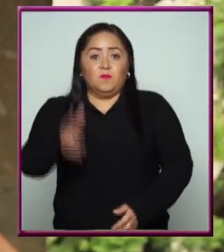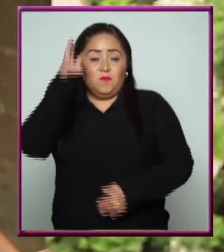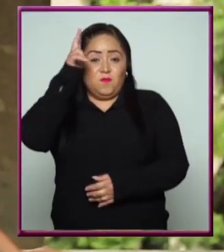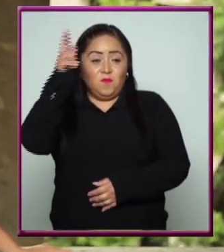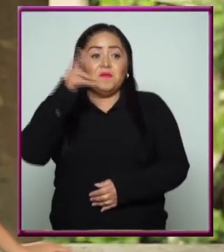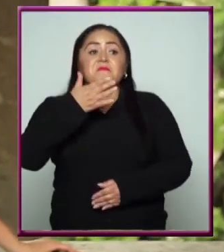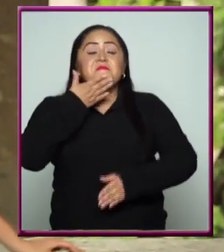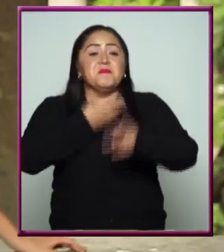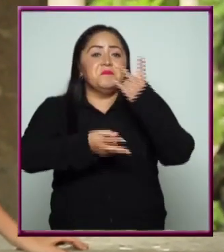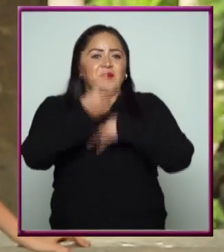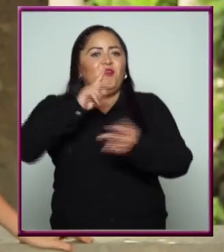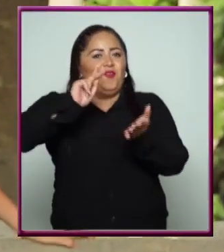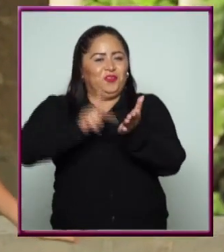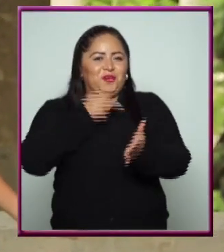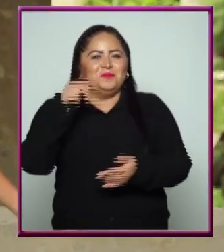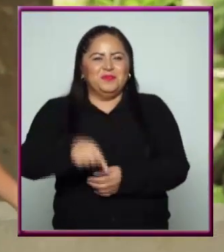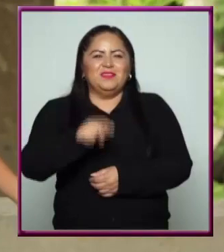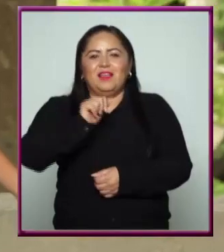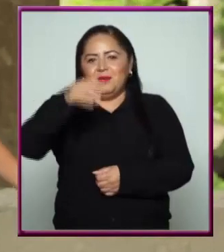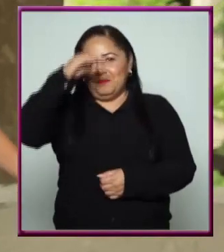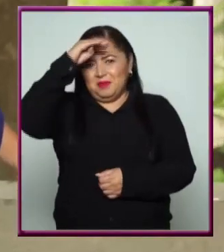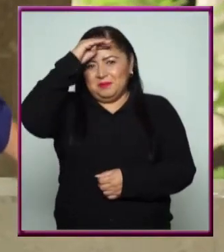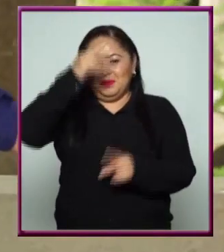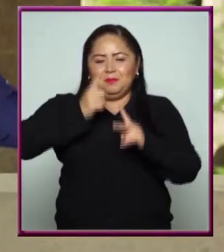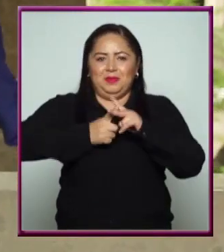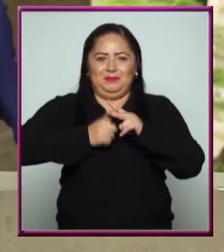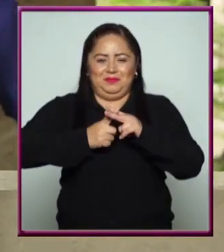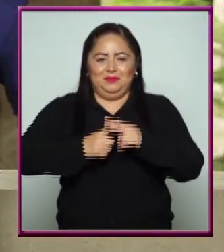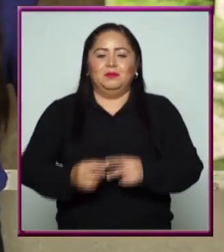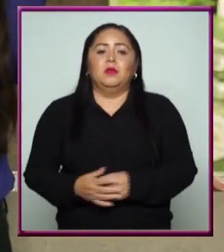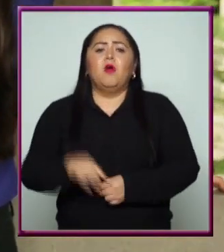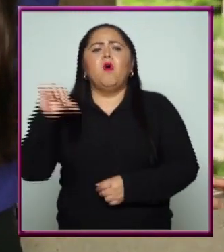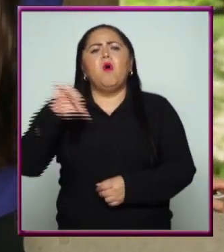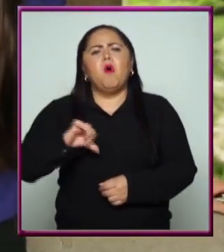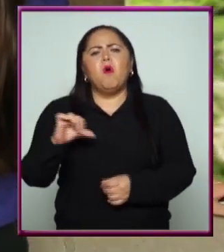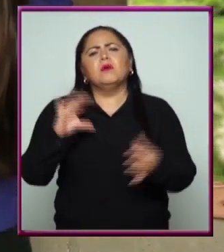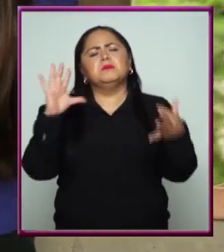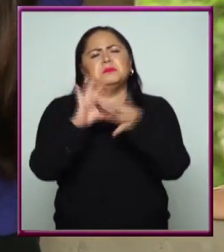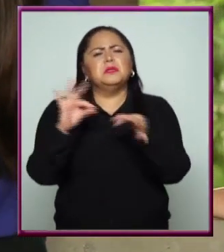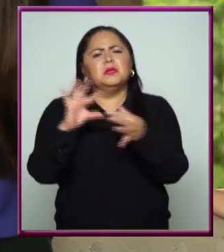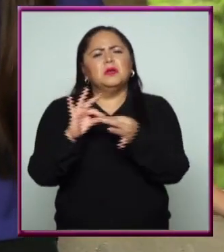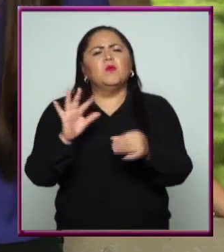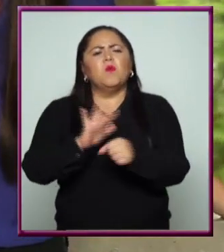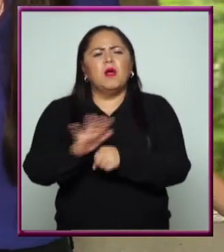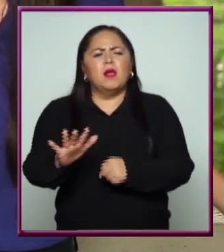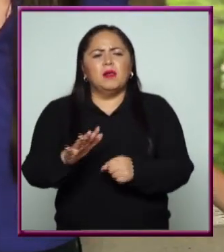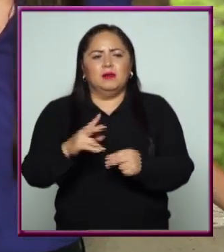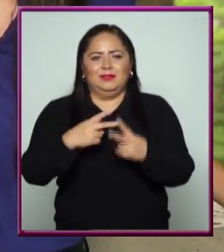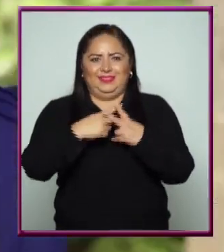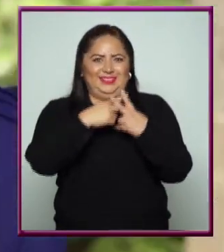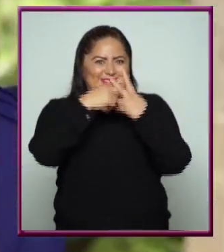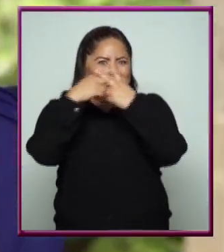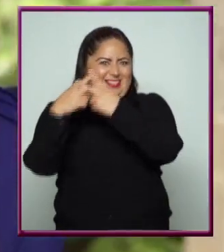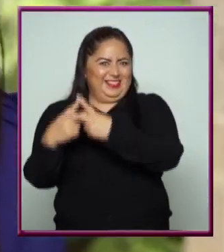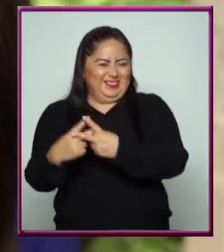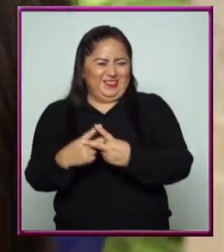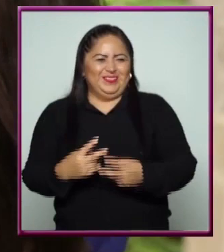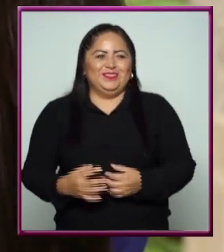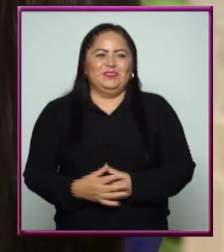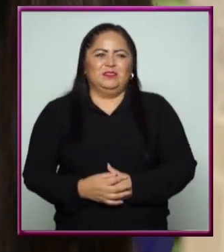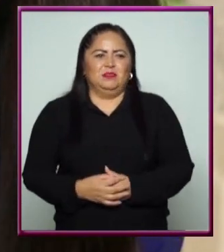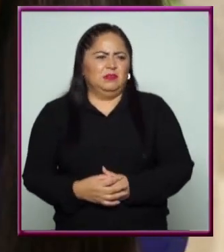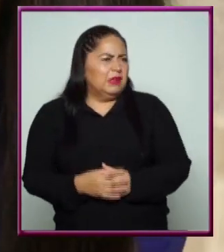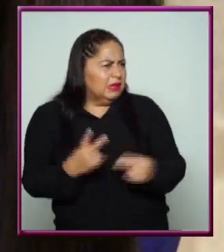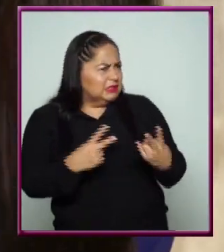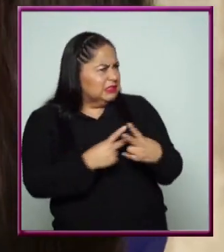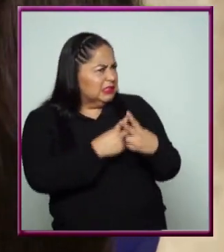Hola, bienvenidos de nuevo a nuestra sección de pensamiento matemático. Y hoy vamos a hablar del estrellato.